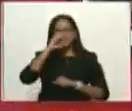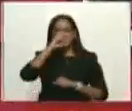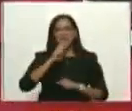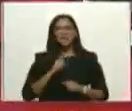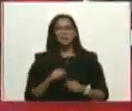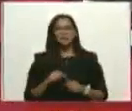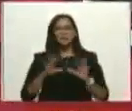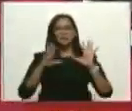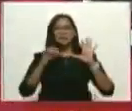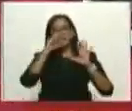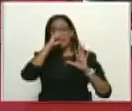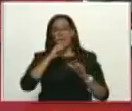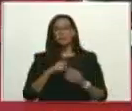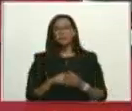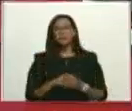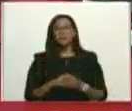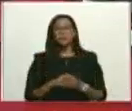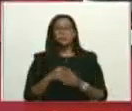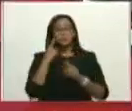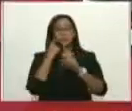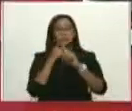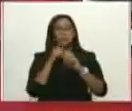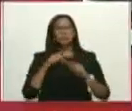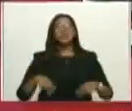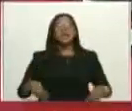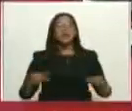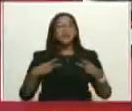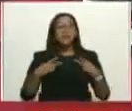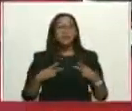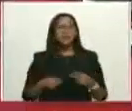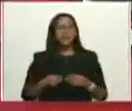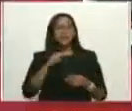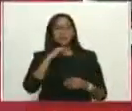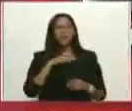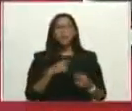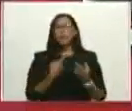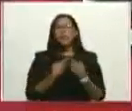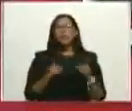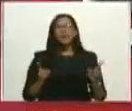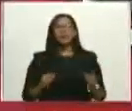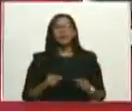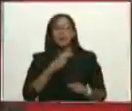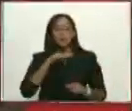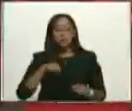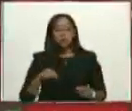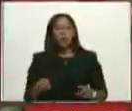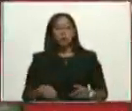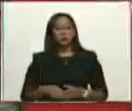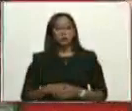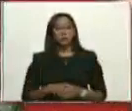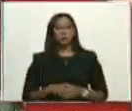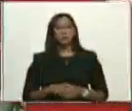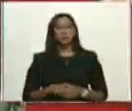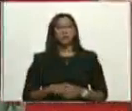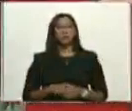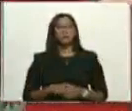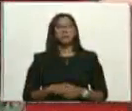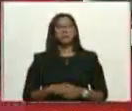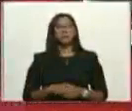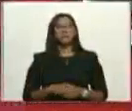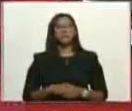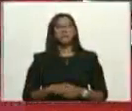años, su percepción de la vida, su perspectiva histórica es muy diferente a la de nosotros.